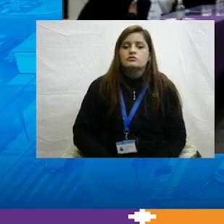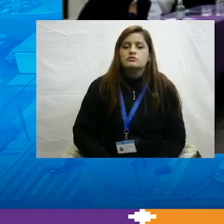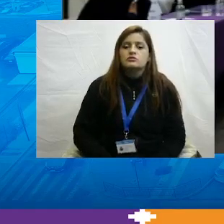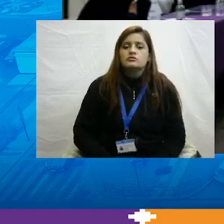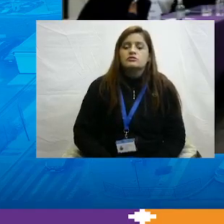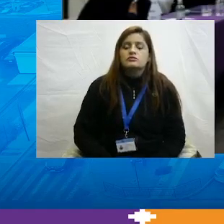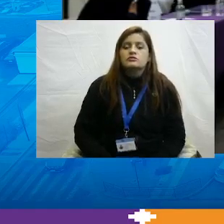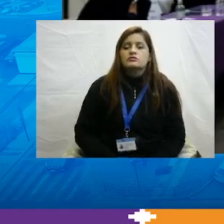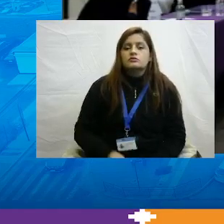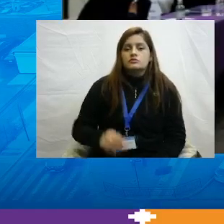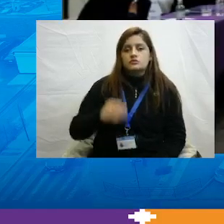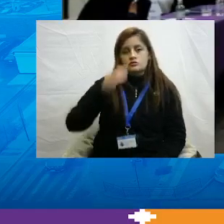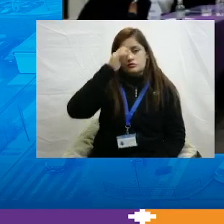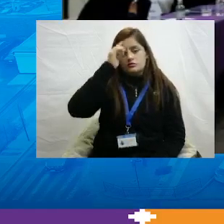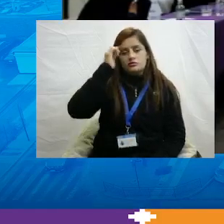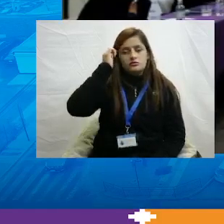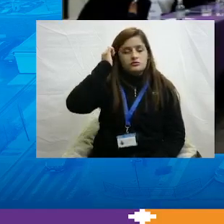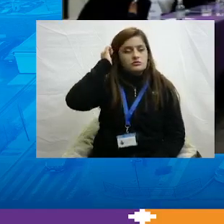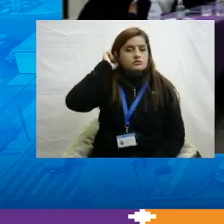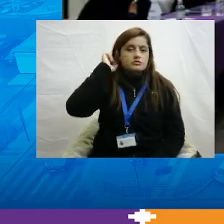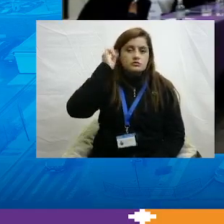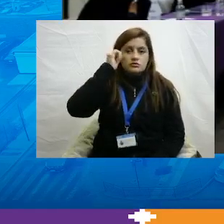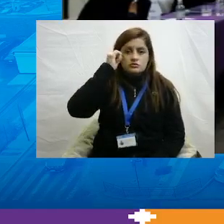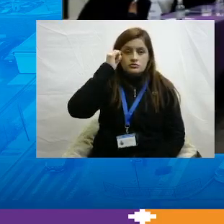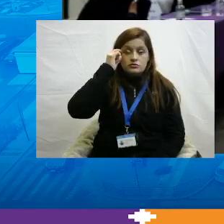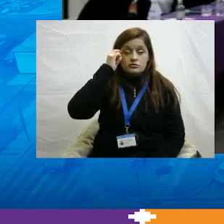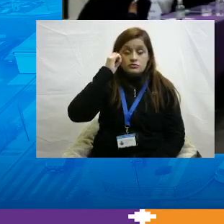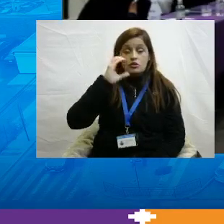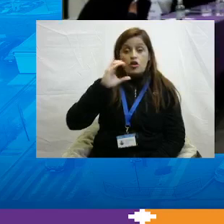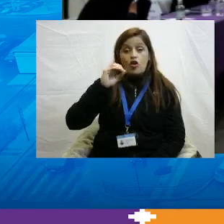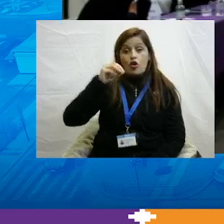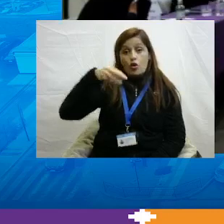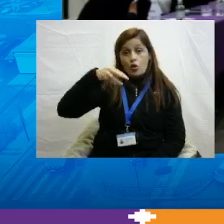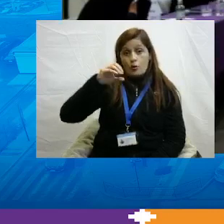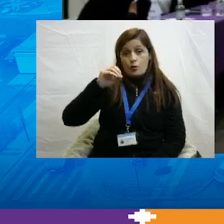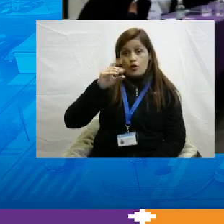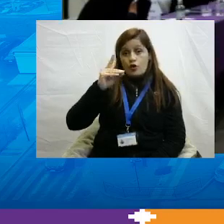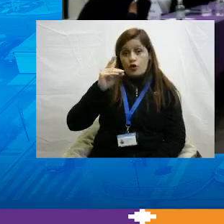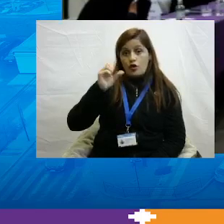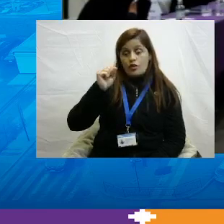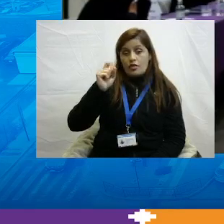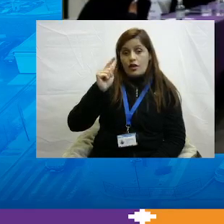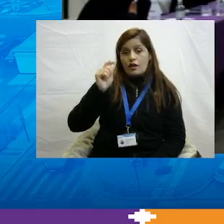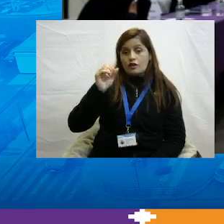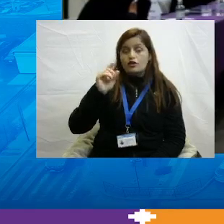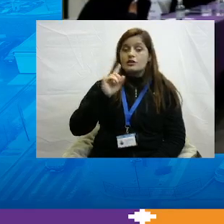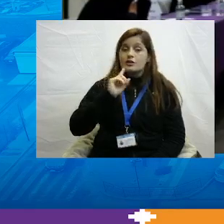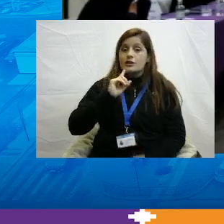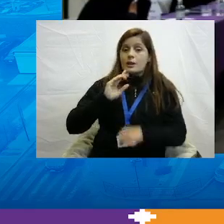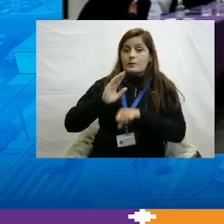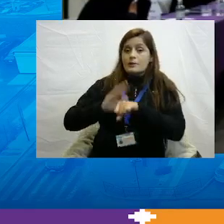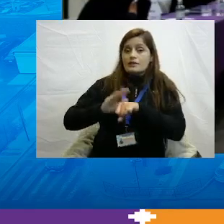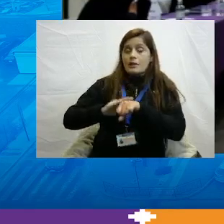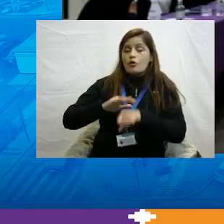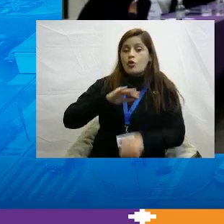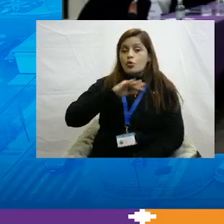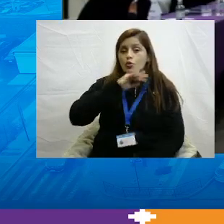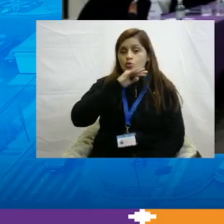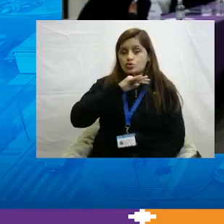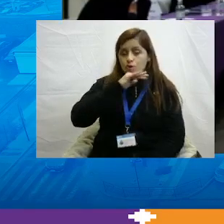el comodato, sí, sé que soy la directora jurídica. El comodato es un préstamo de uso. Por lo tanto,